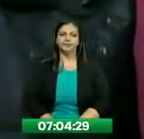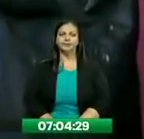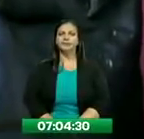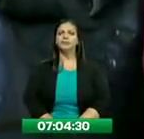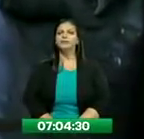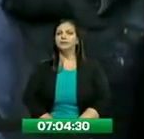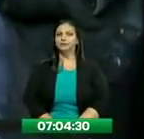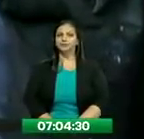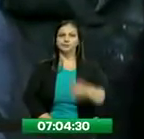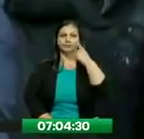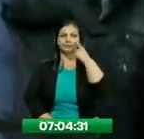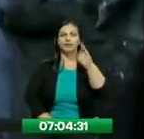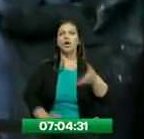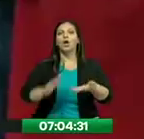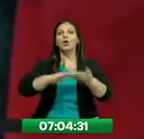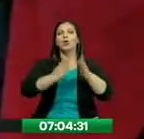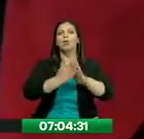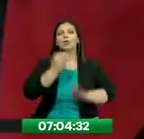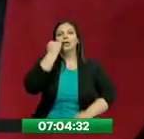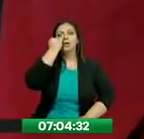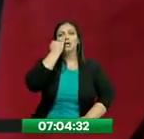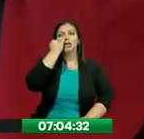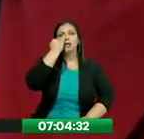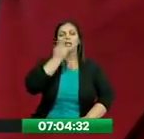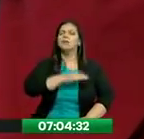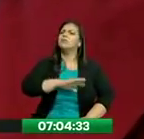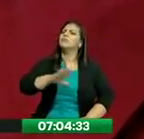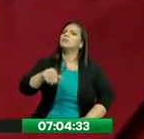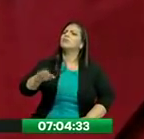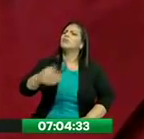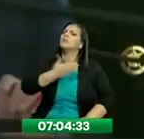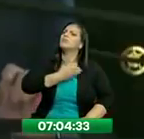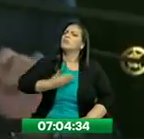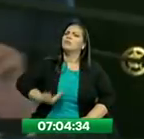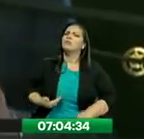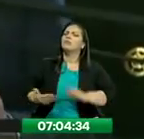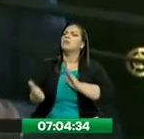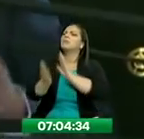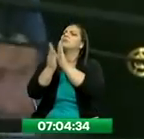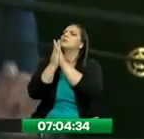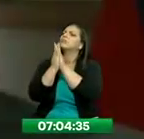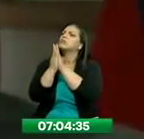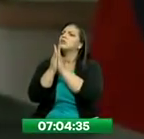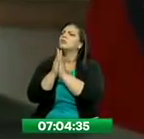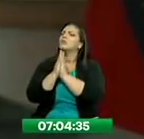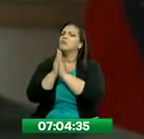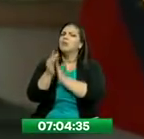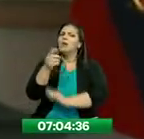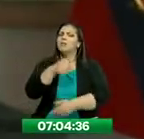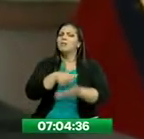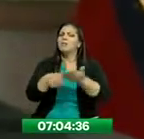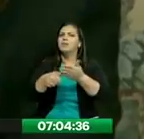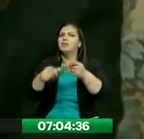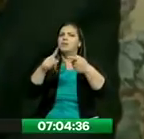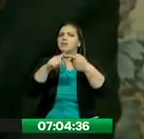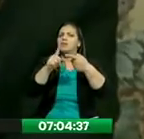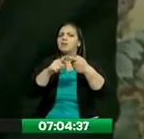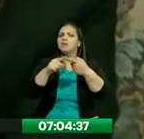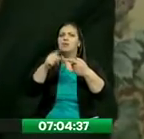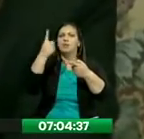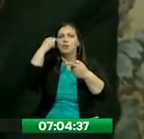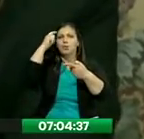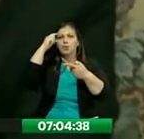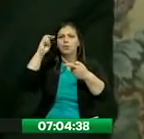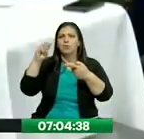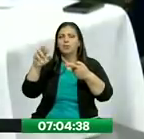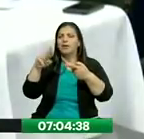Los pedidos del sector indígena para dialogar con el gobierno durante las protestas era que los ministros Osvaldo Jarrín de Defensa y María Paula Romo